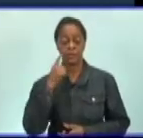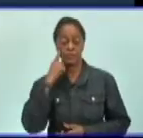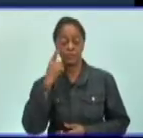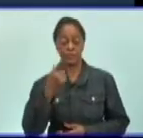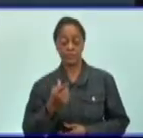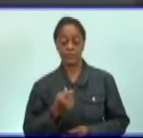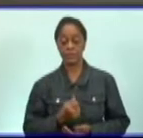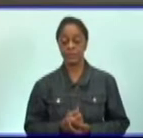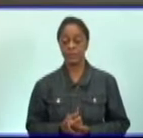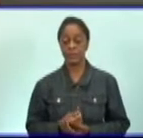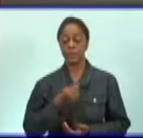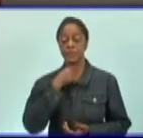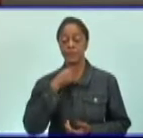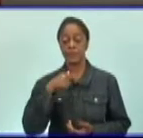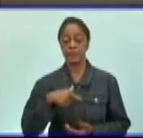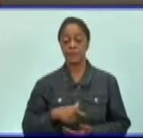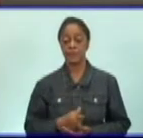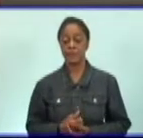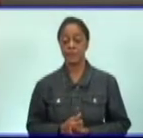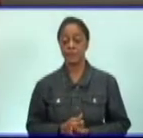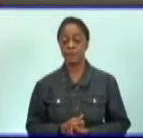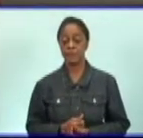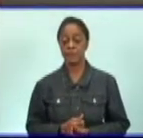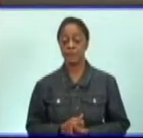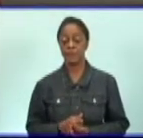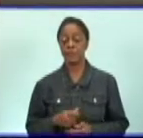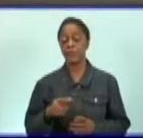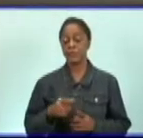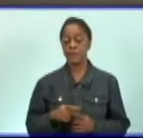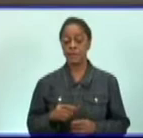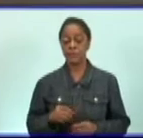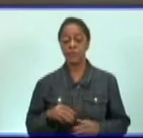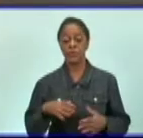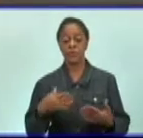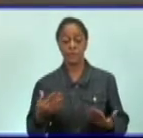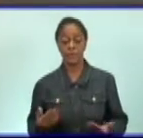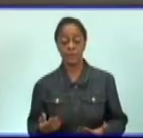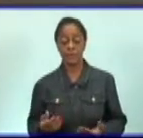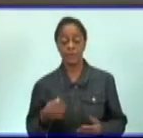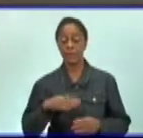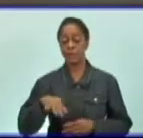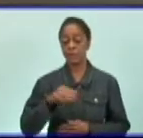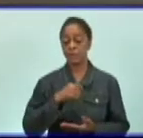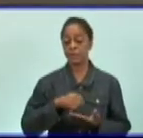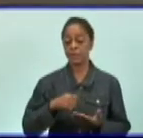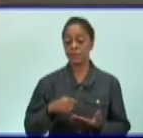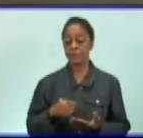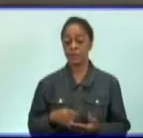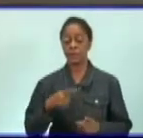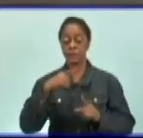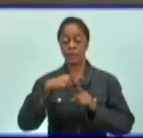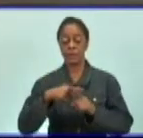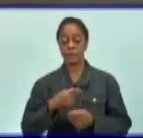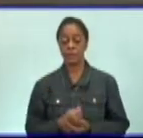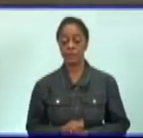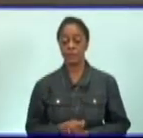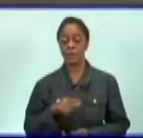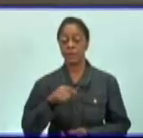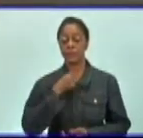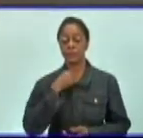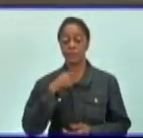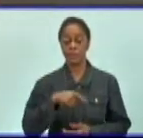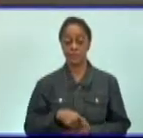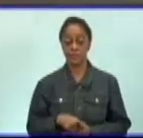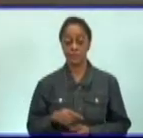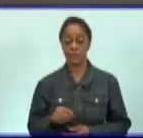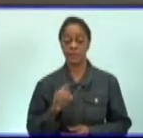observando ejercicios tipos del procedimiento escrito de la adición. Estos ejercicios que